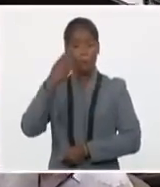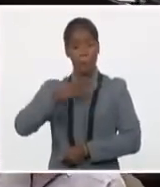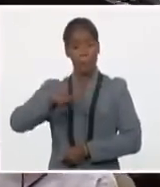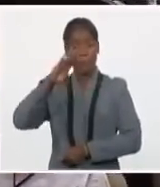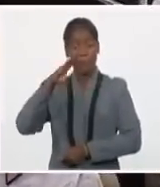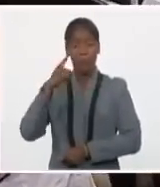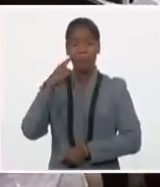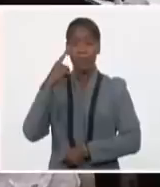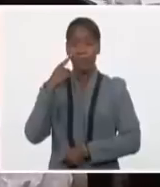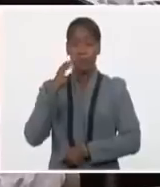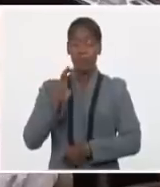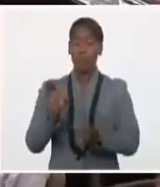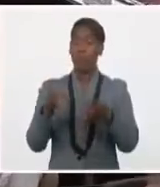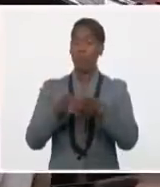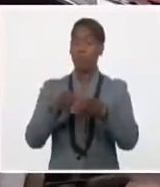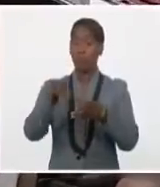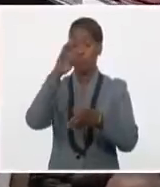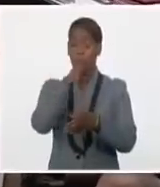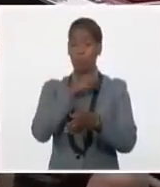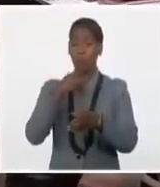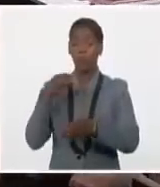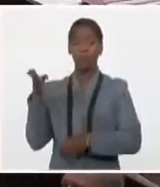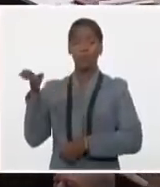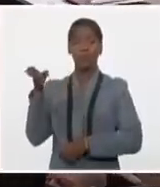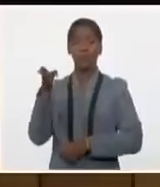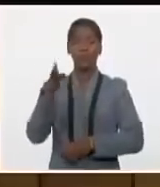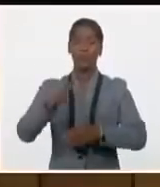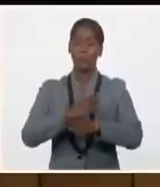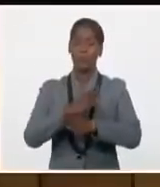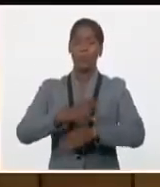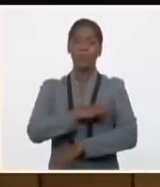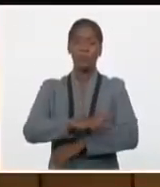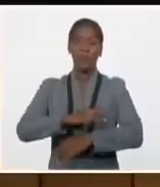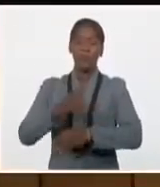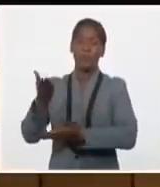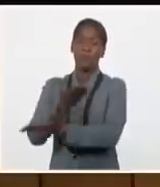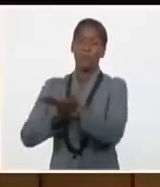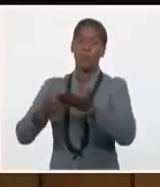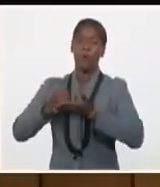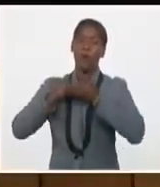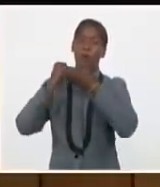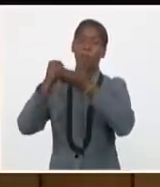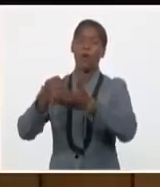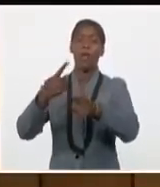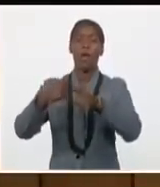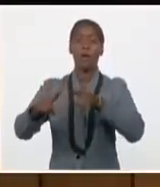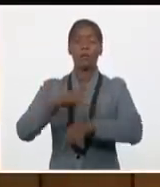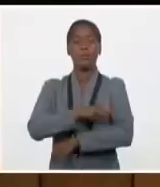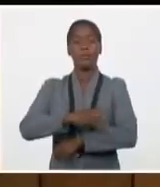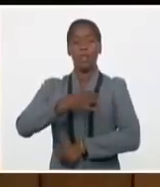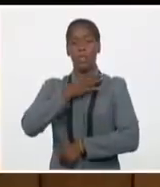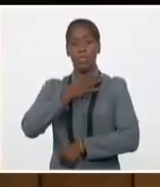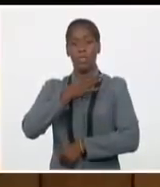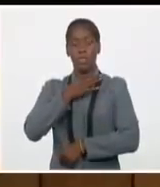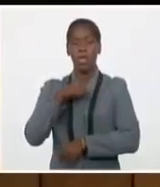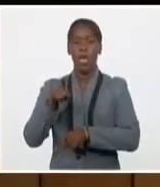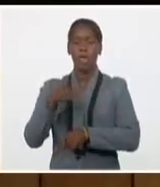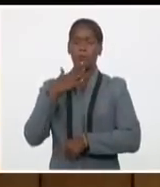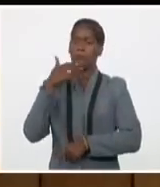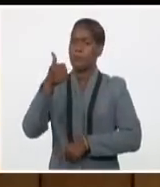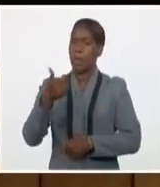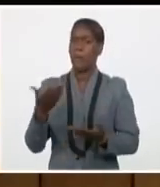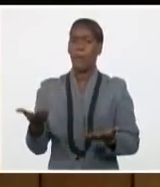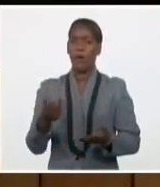y descansa en la noción de que compartimos lo que tenemos y no lo que nos sobra. Un empeño solidario que se